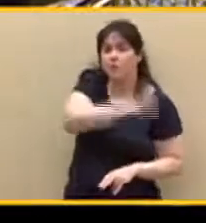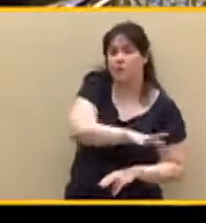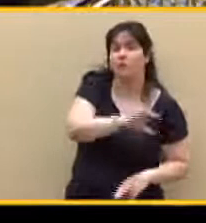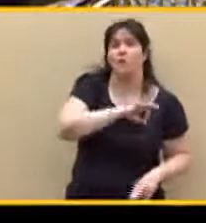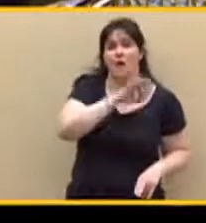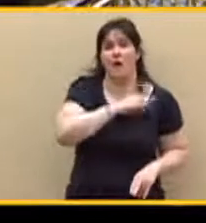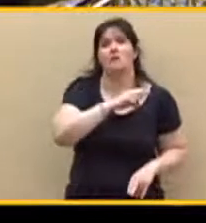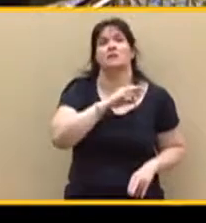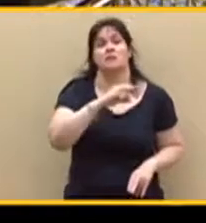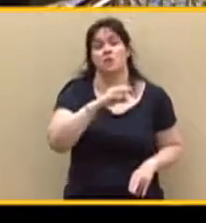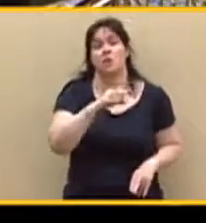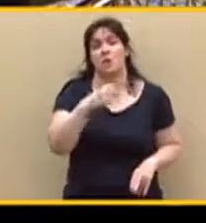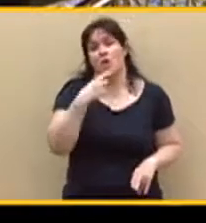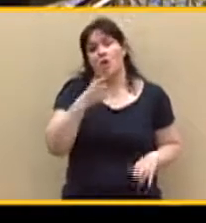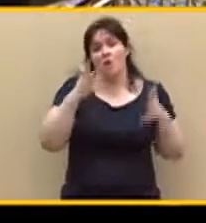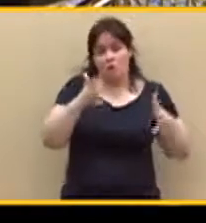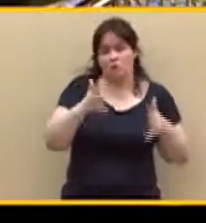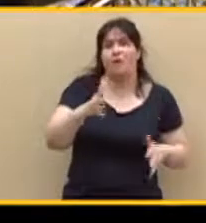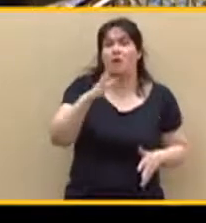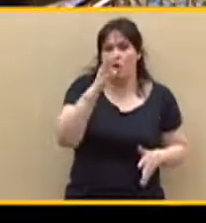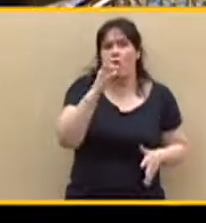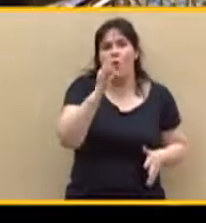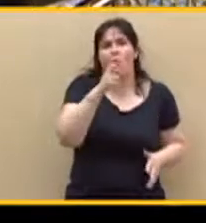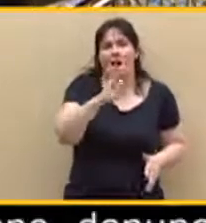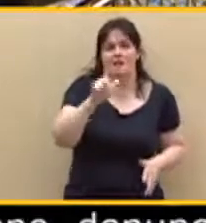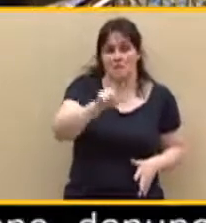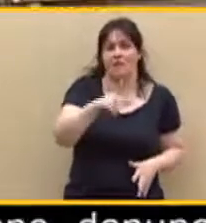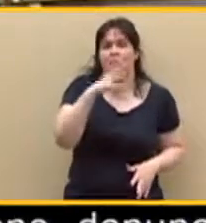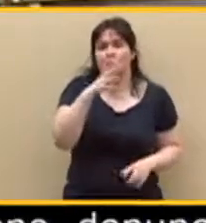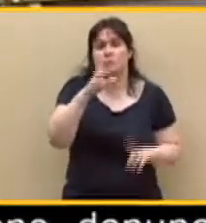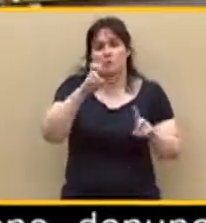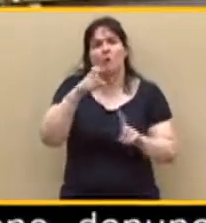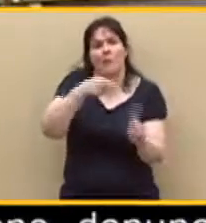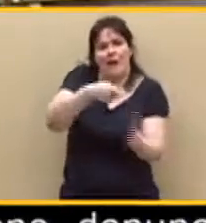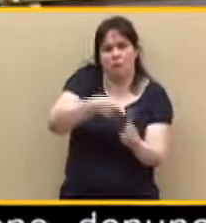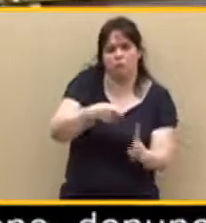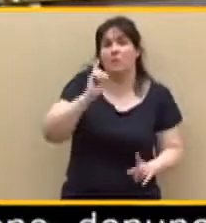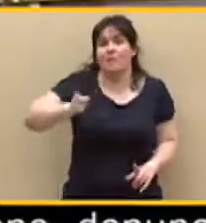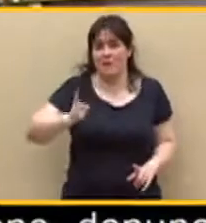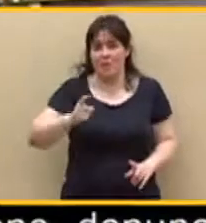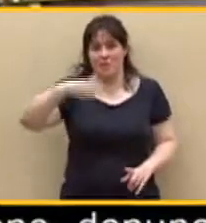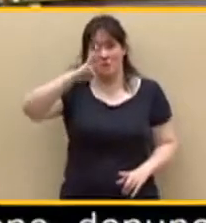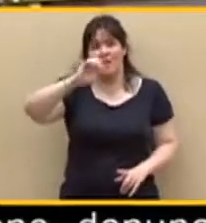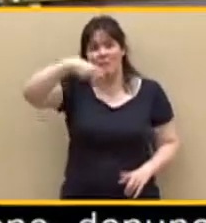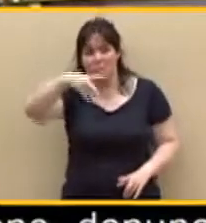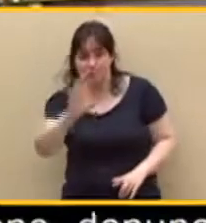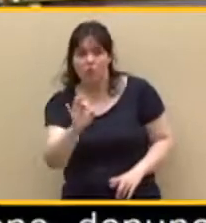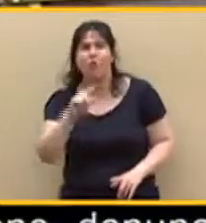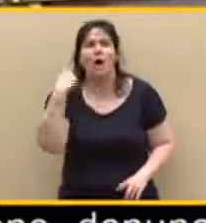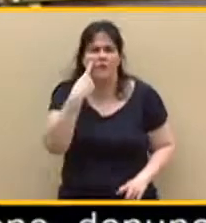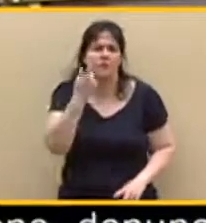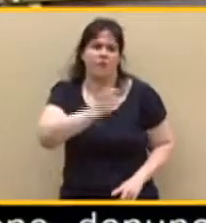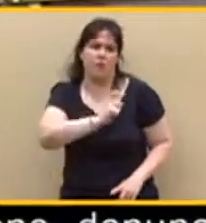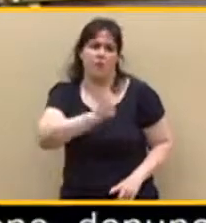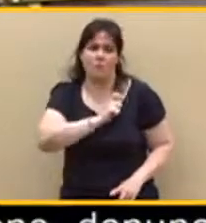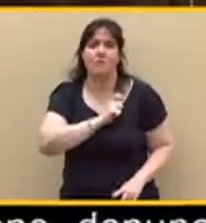consejero de OHL imputado por la operación Lezo, por acoso y amenazas. Y Pinto ha identificado al comisario Villarejo como la